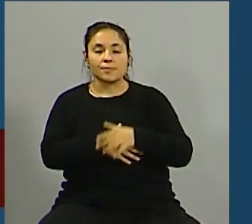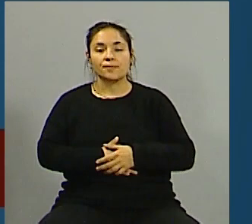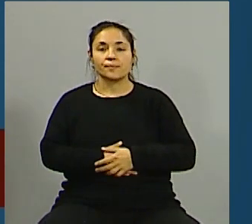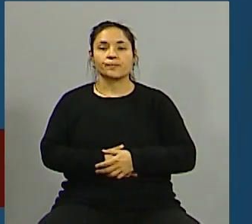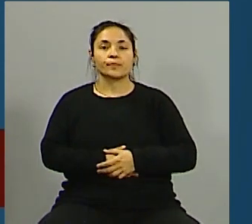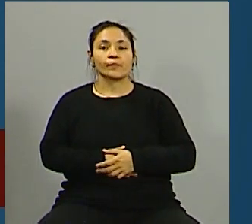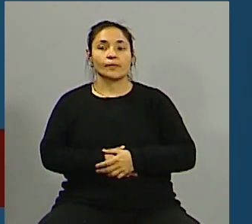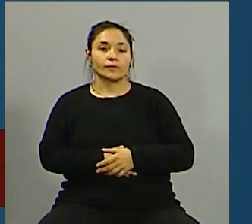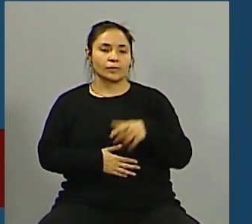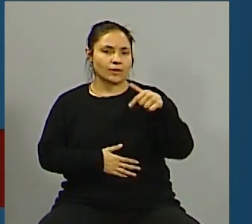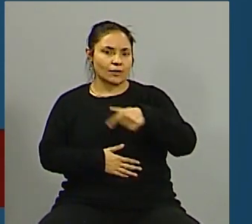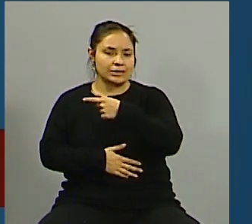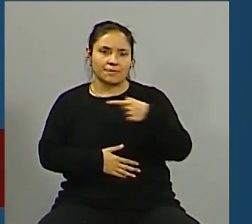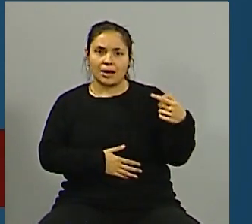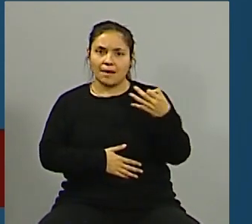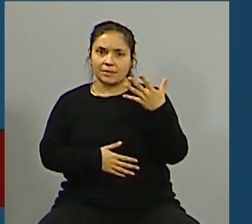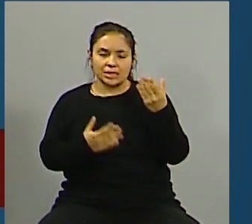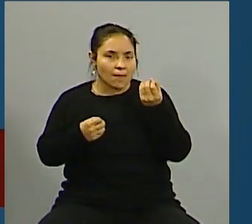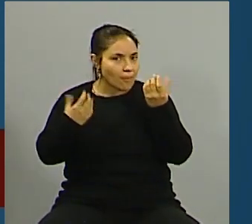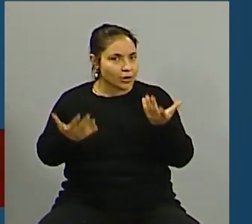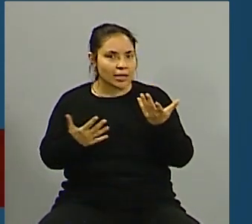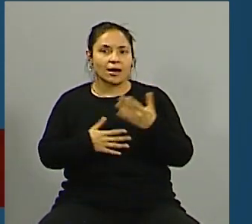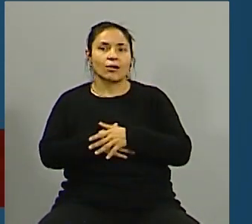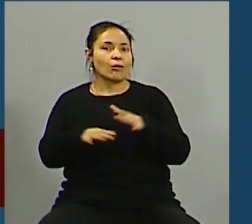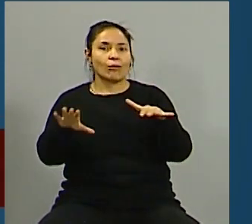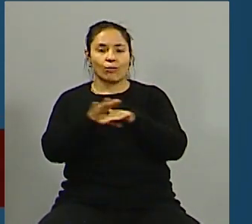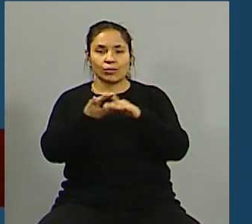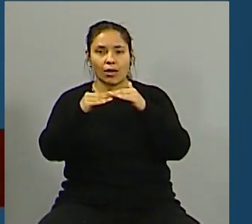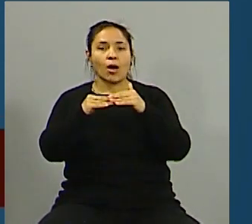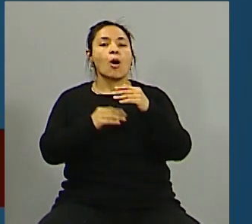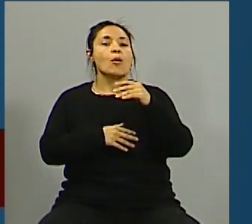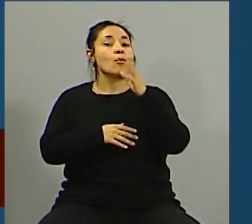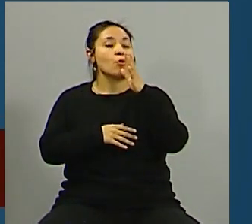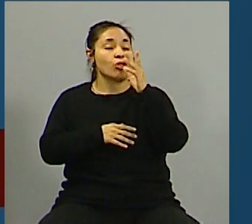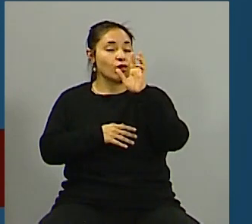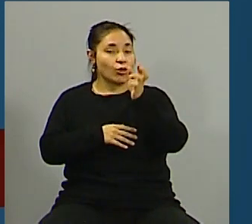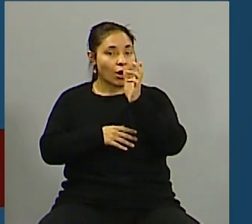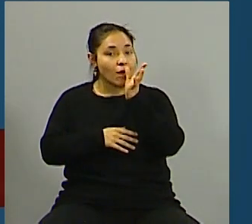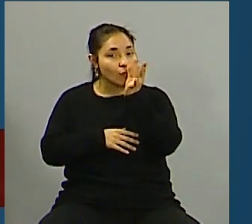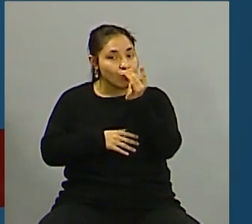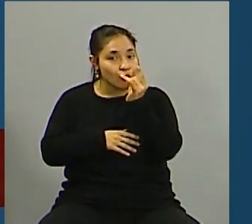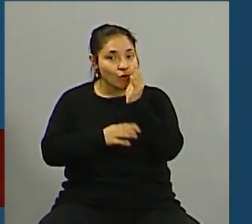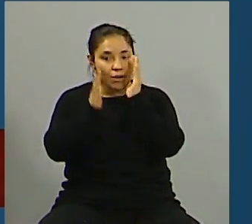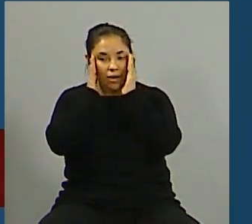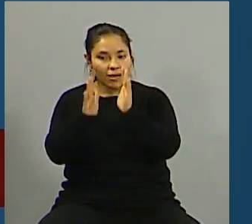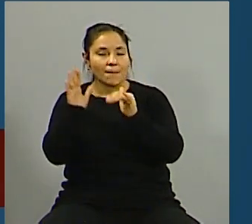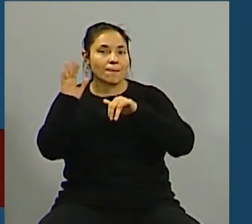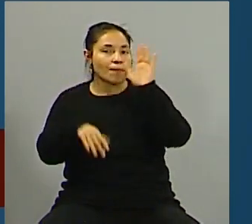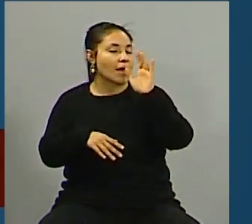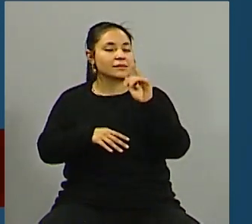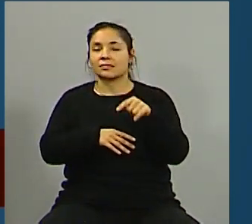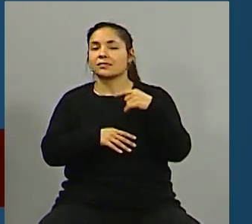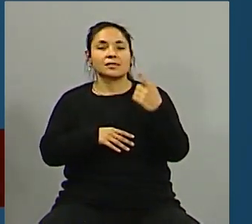una semana bastante particular porque logró superar esa barrera. Hablamos del blue, ¿no? Que es con el que lamentablemente tenemos que